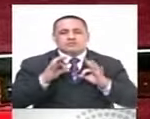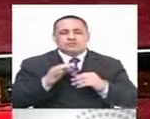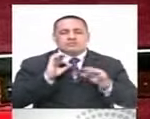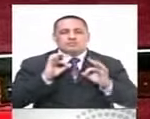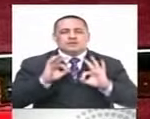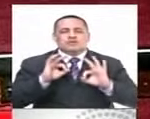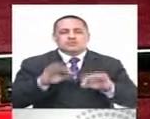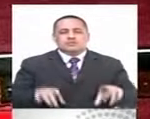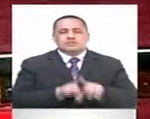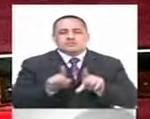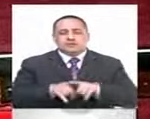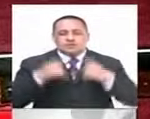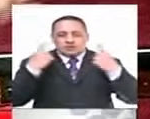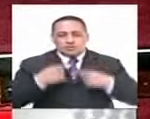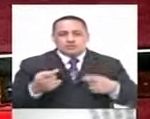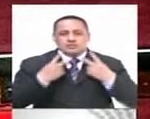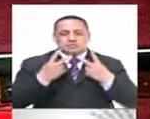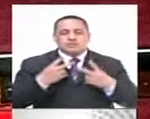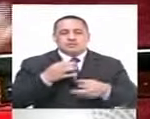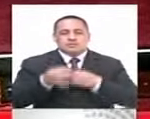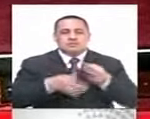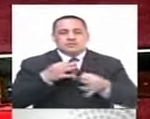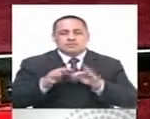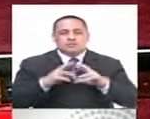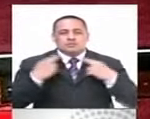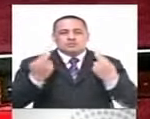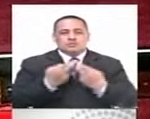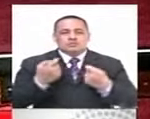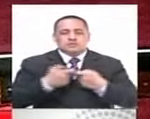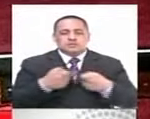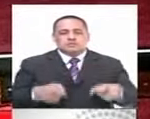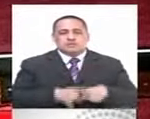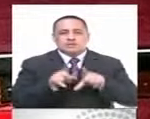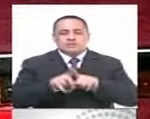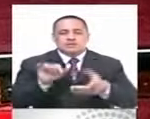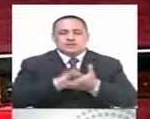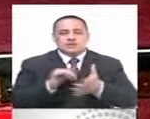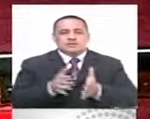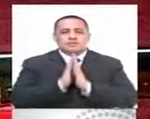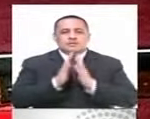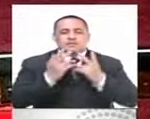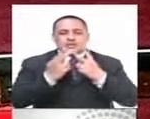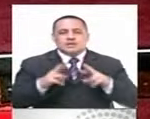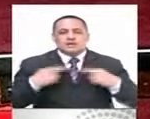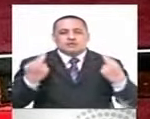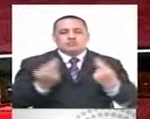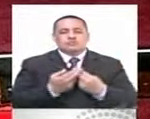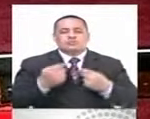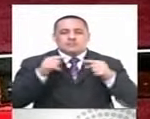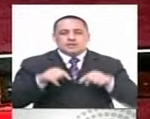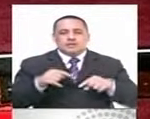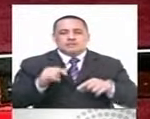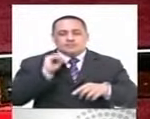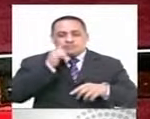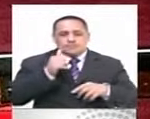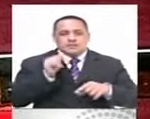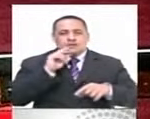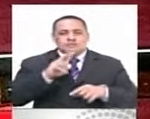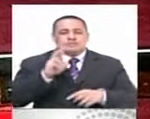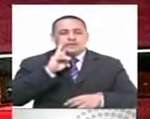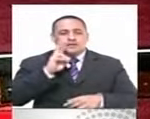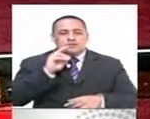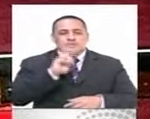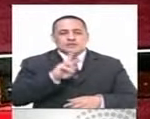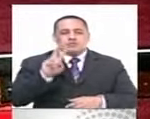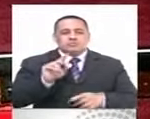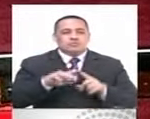riesgo. Lo coordinamos y además estábamos en sesión virtual. Lo coordinamos y pedimos la reunión para este viernes 22. El señor